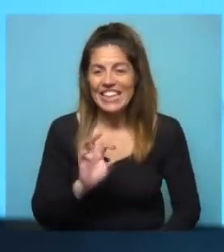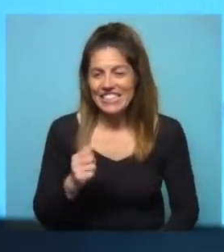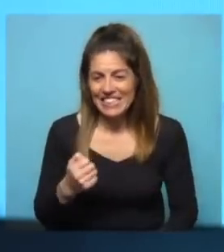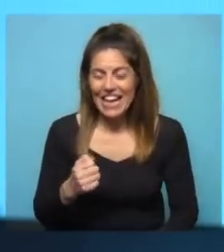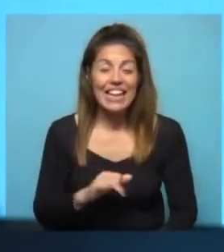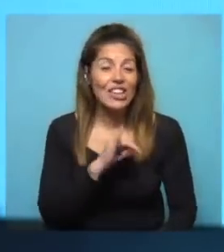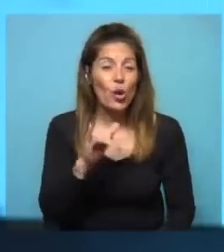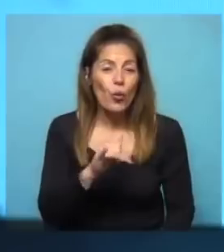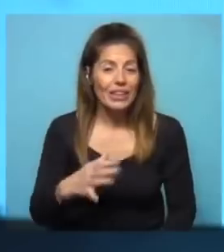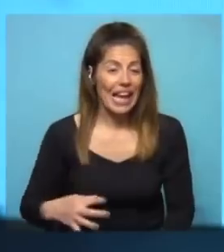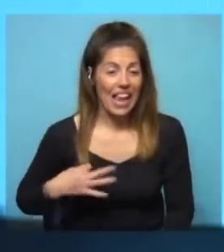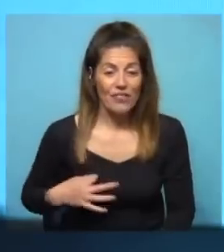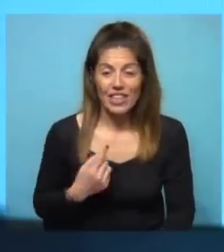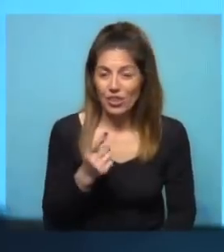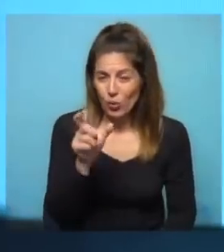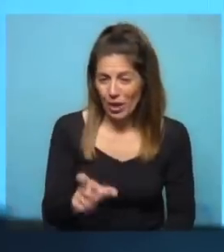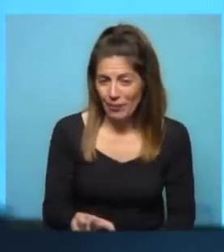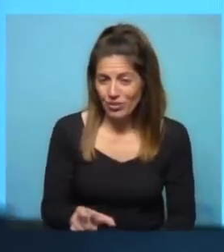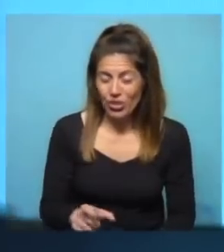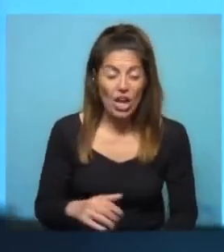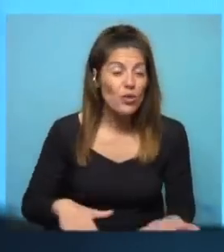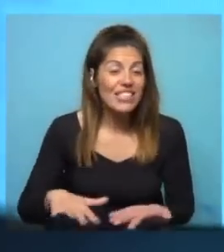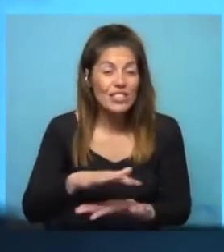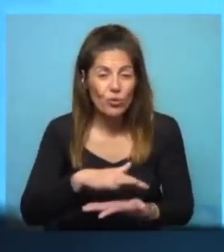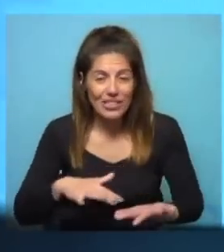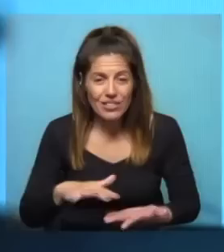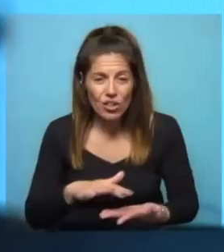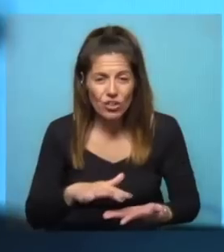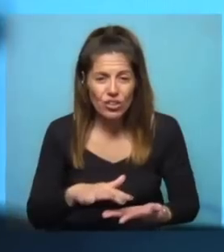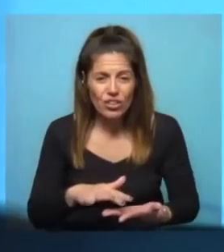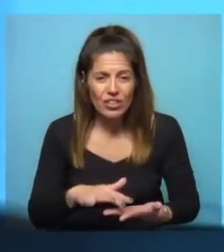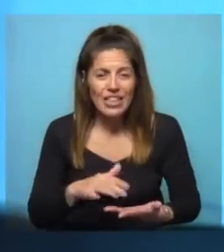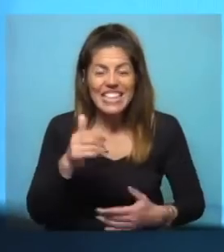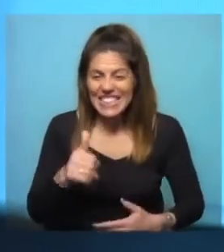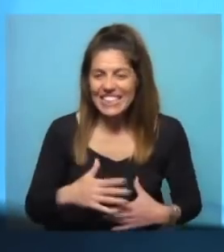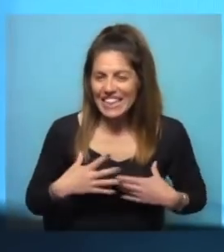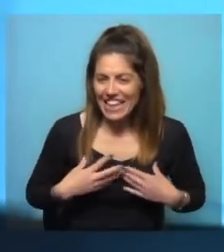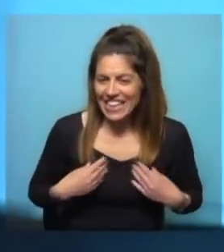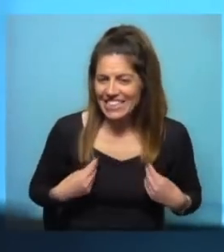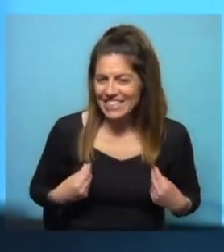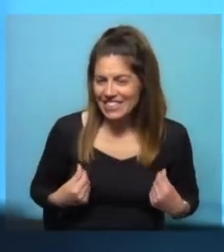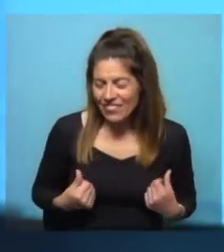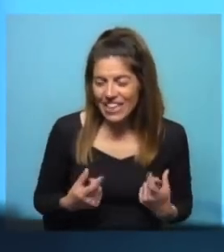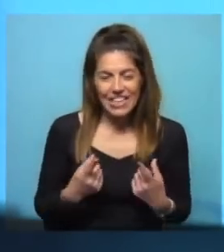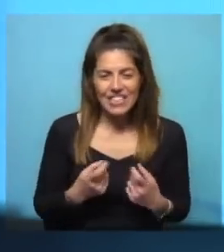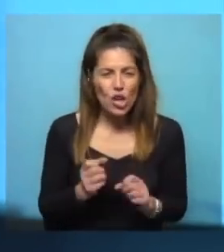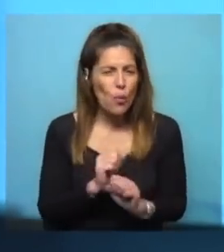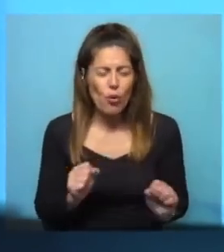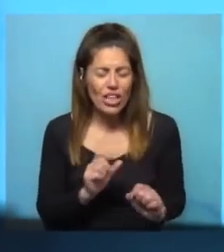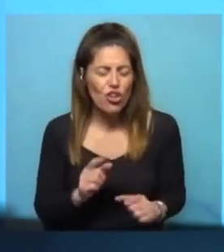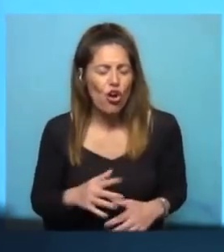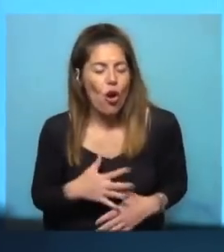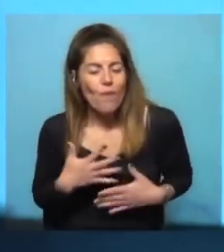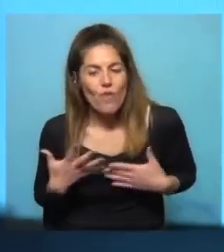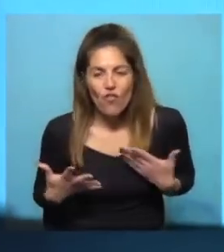una vida de una persona y un hecho si tenéis la sensibilidad necesaria no podés no con